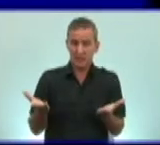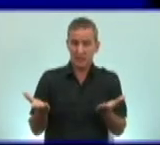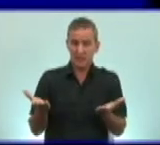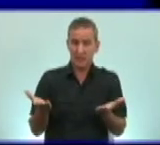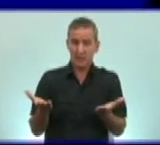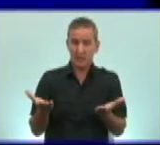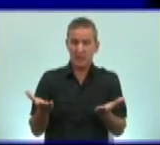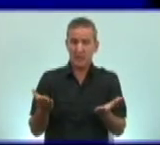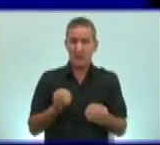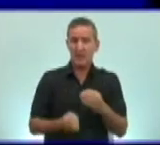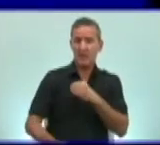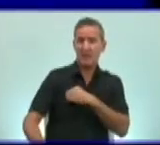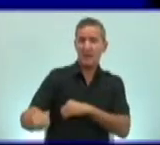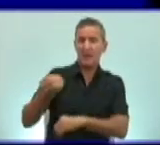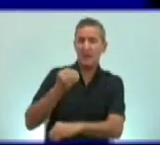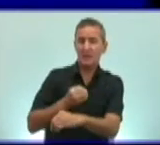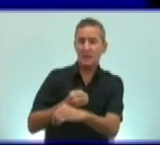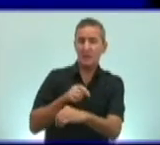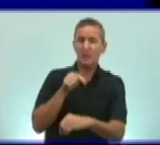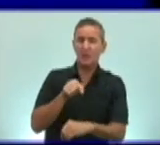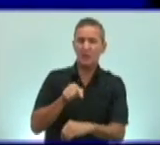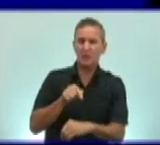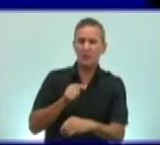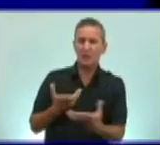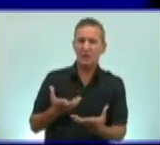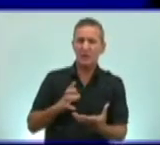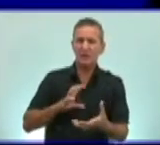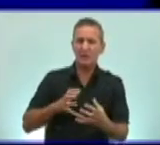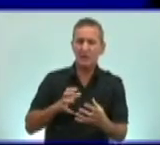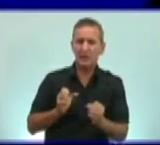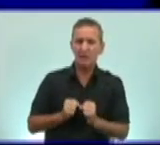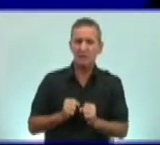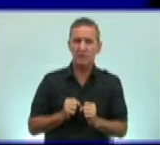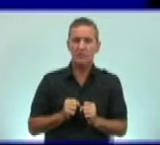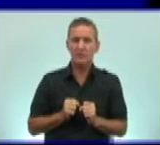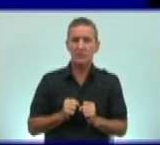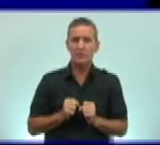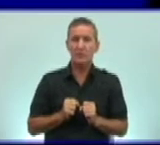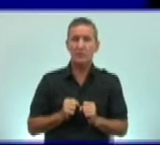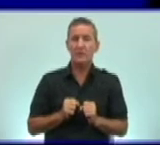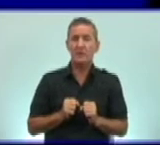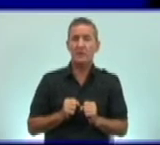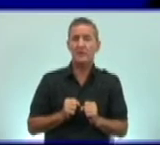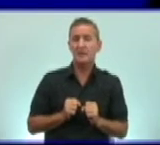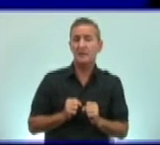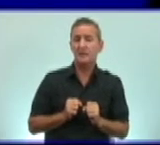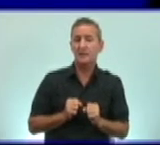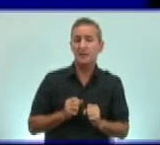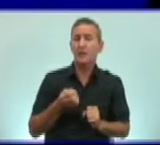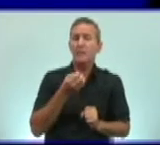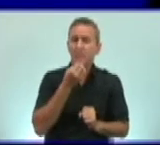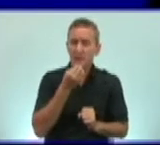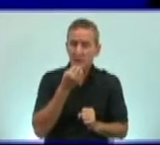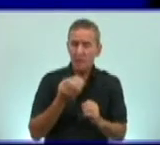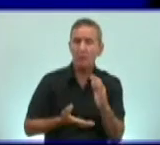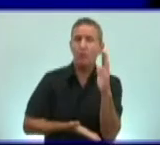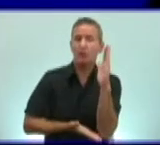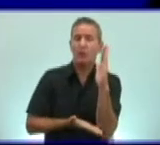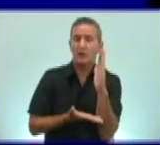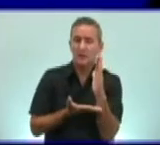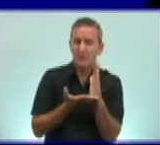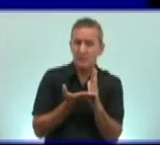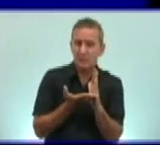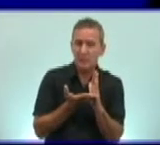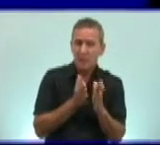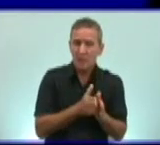contrarrestar este efecto que hemos provocado, pues tendrá que desplazarse en ese sentido para poder aumentar de forma